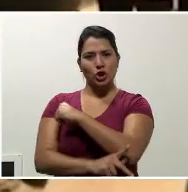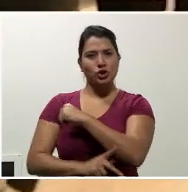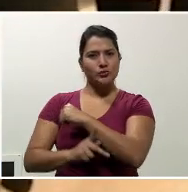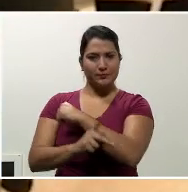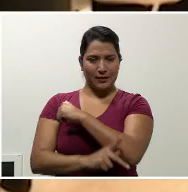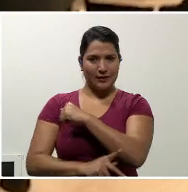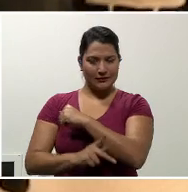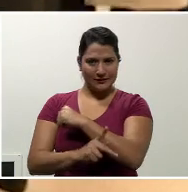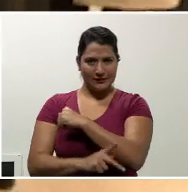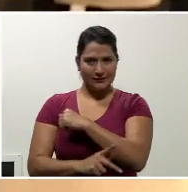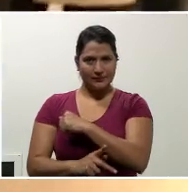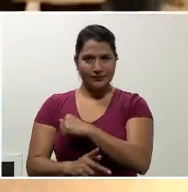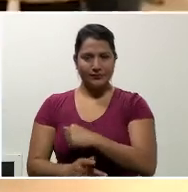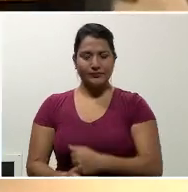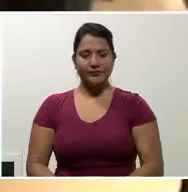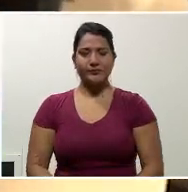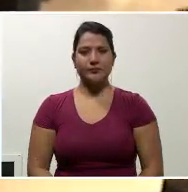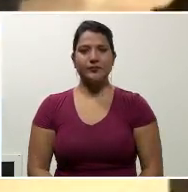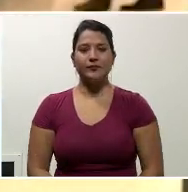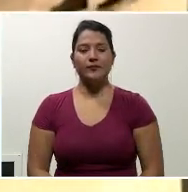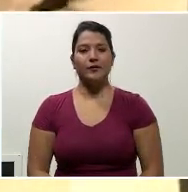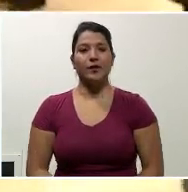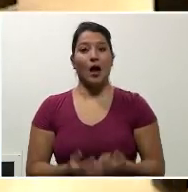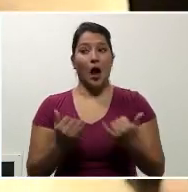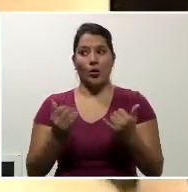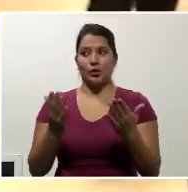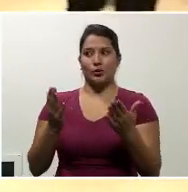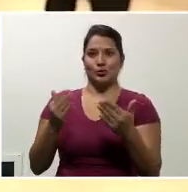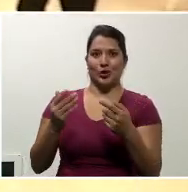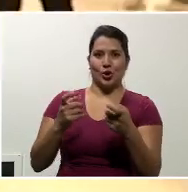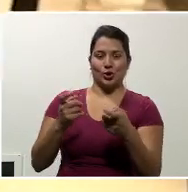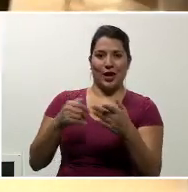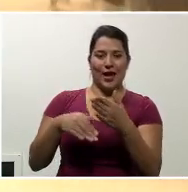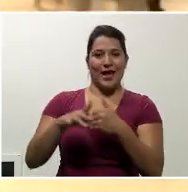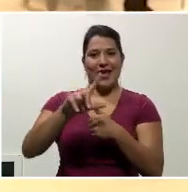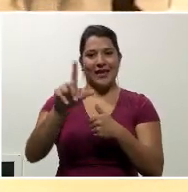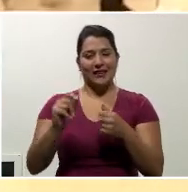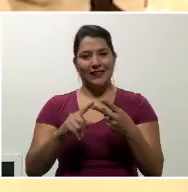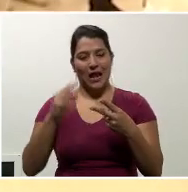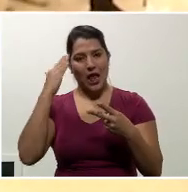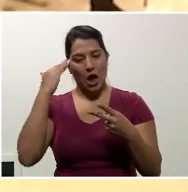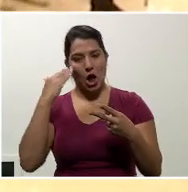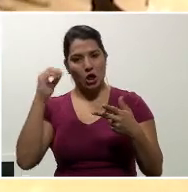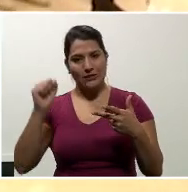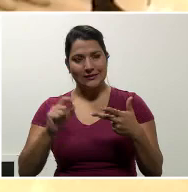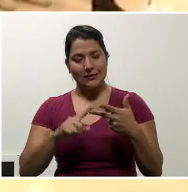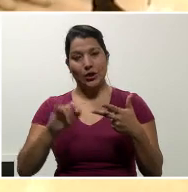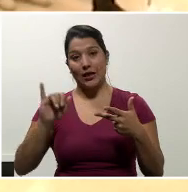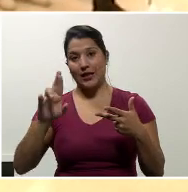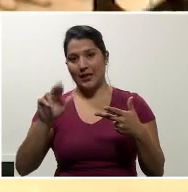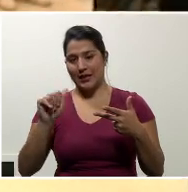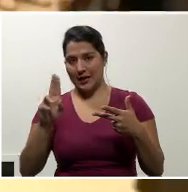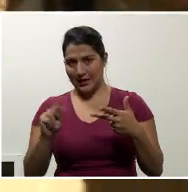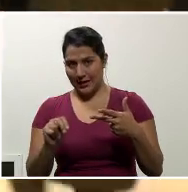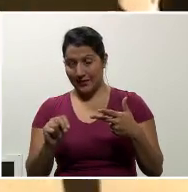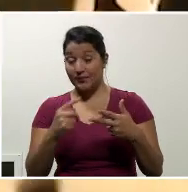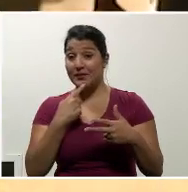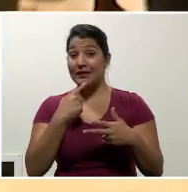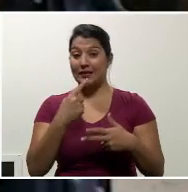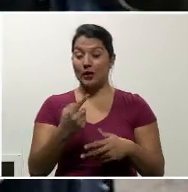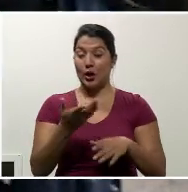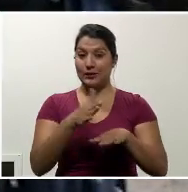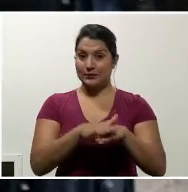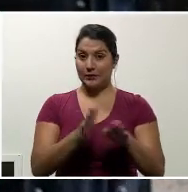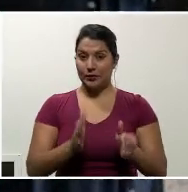eran escasísimos a brotes descontrolados en Italia, Corea del Sur e Irán, concluyó el